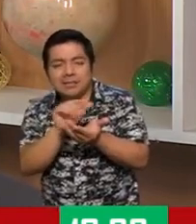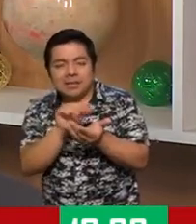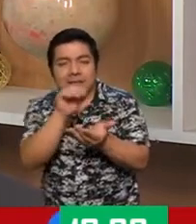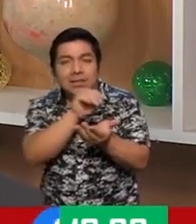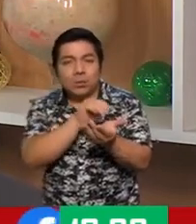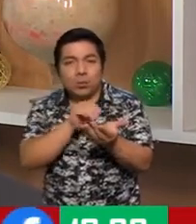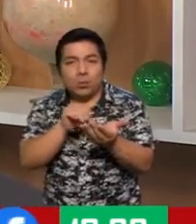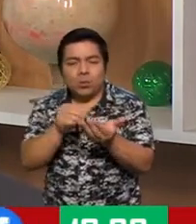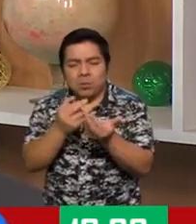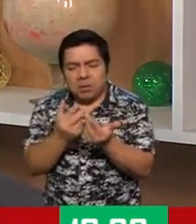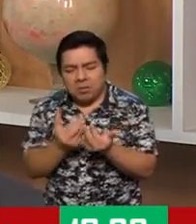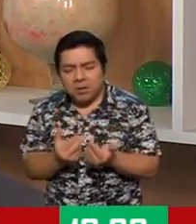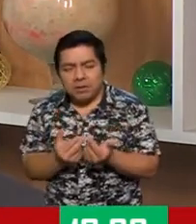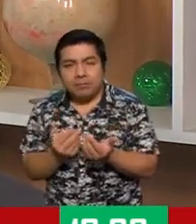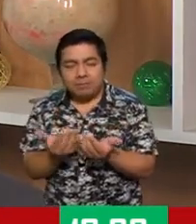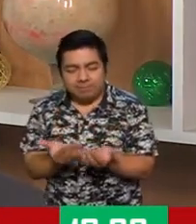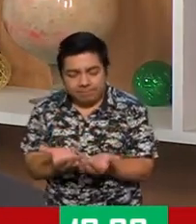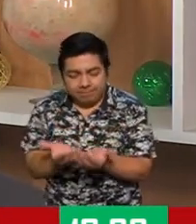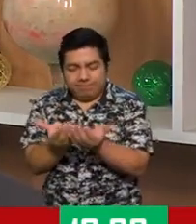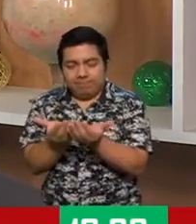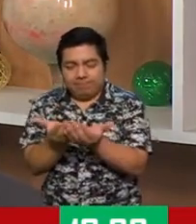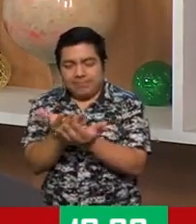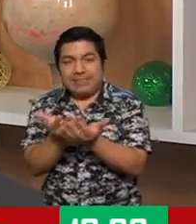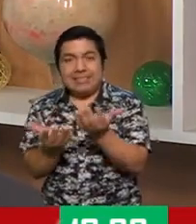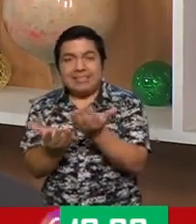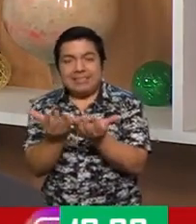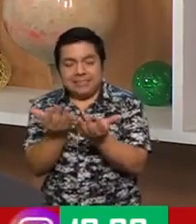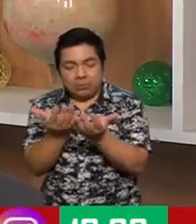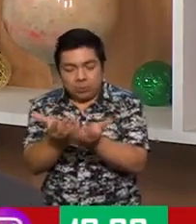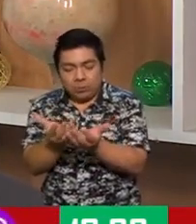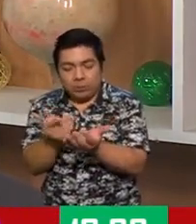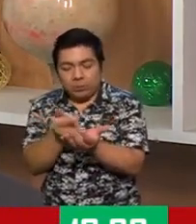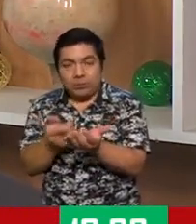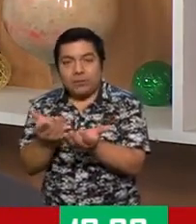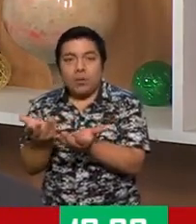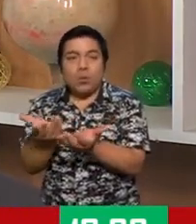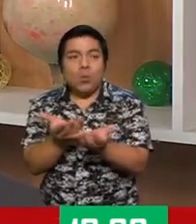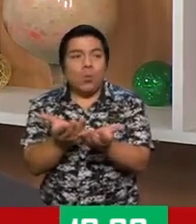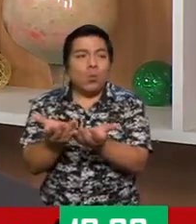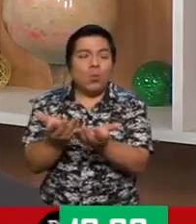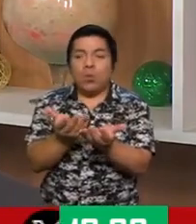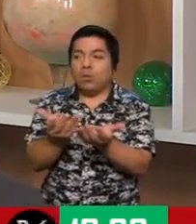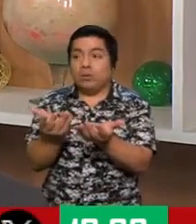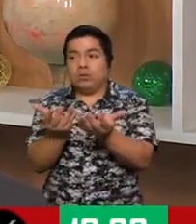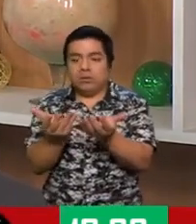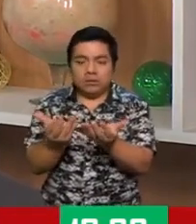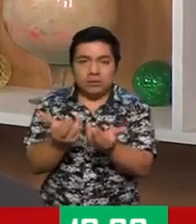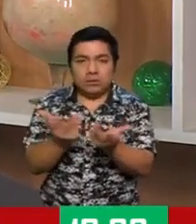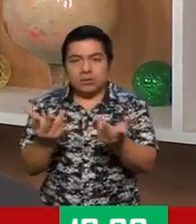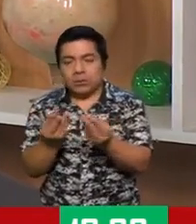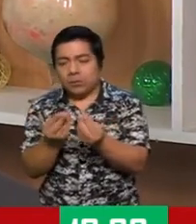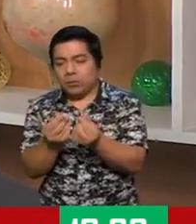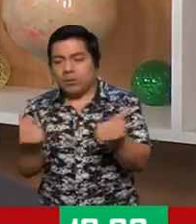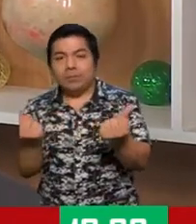pedazos quebrados. Lo sostenía entre mis gordas manos de niña, paseaba con él hasta que un mal movimiento lo volvía